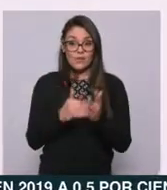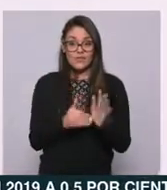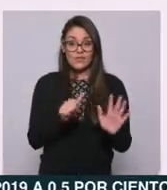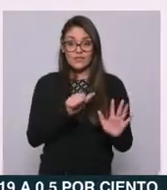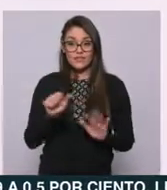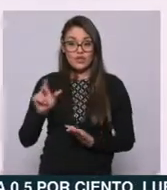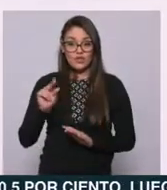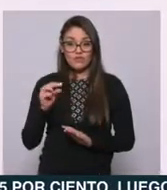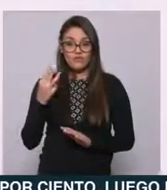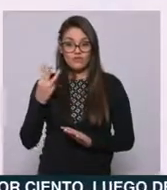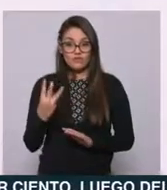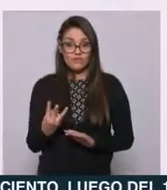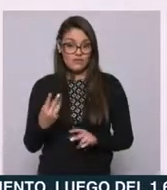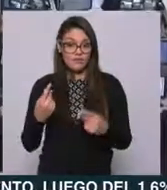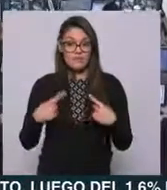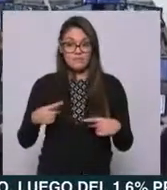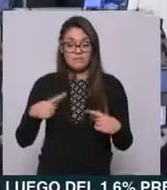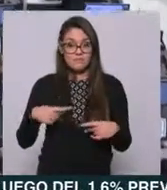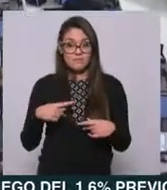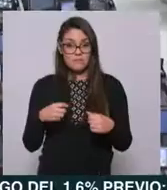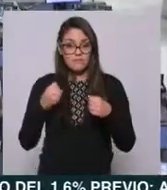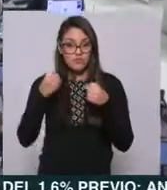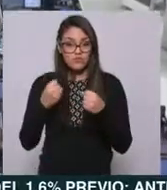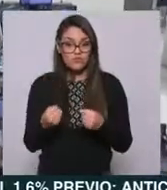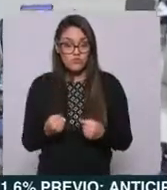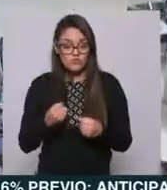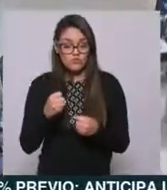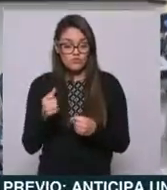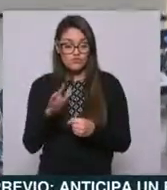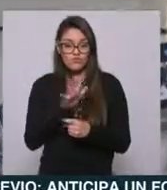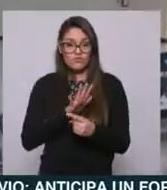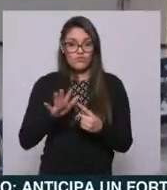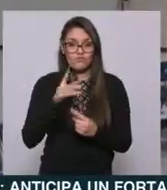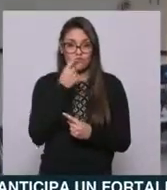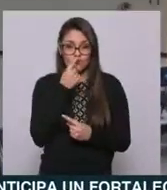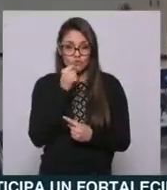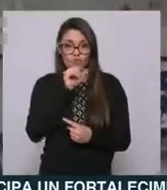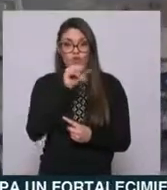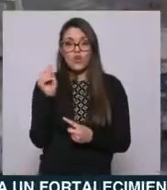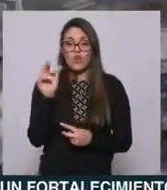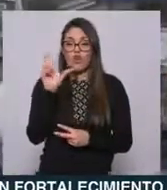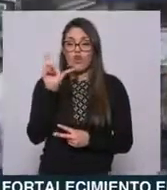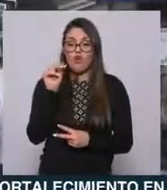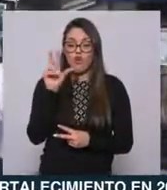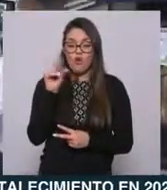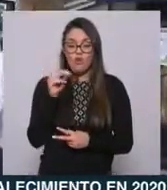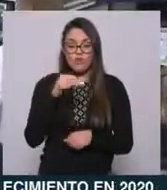25.683 elementos de seguridad ciudadana, 80 paramédicos del ERUM,